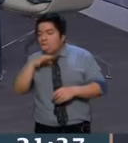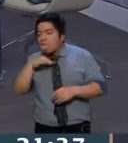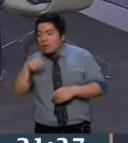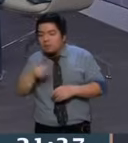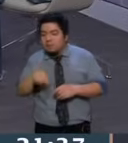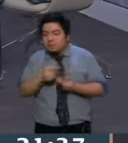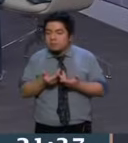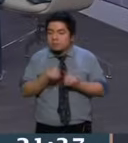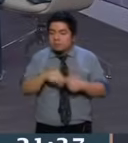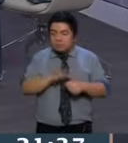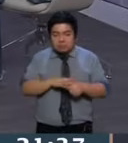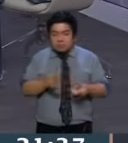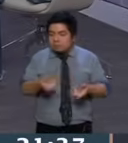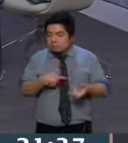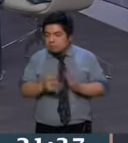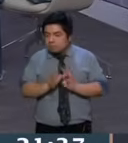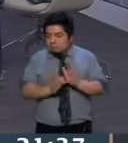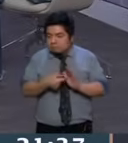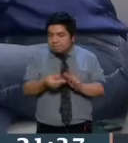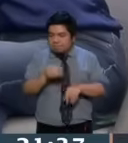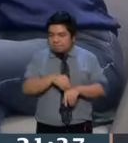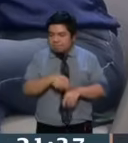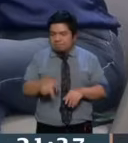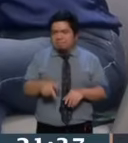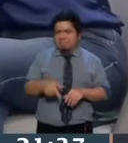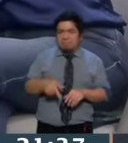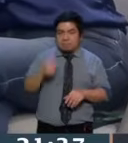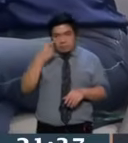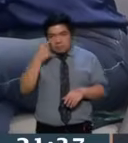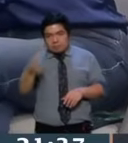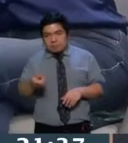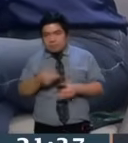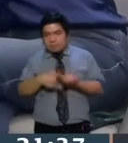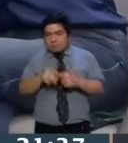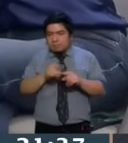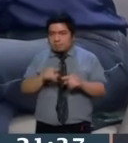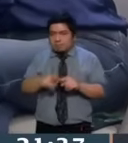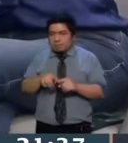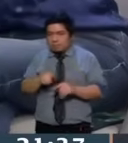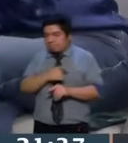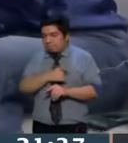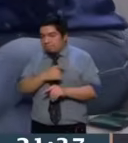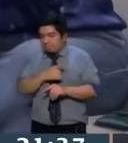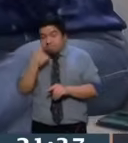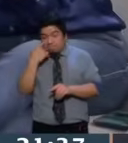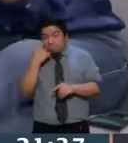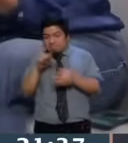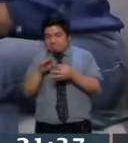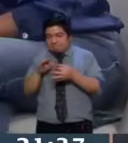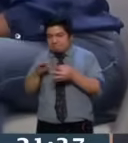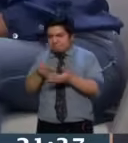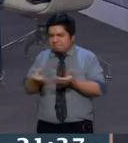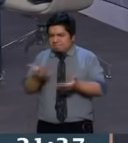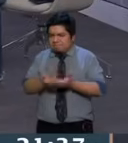sistema de cuidados de la Ciudad de perdón. México cuando además la Constitución lo mandata Esa y es tenía una evaluación mayoría en muy el pobre Congreso de todo para lo que hacer se ha eso. hecho, muy y pobre, solo muy poco por aclarar, responsable de todo pusieron lo el que